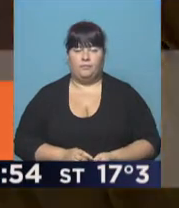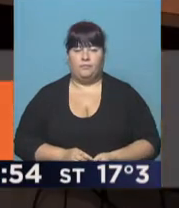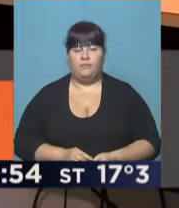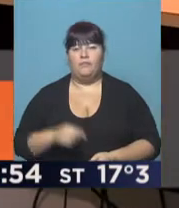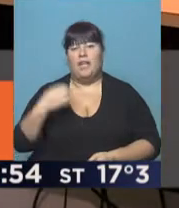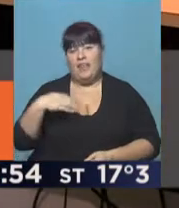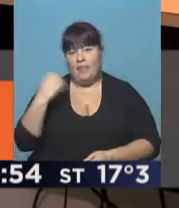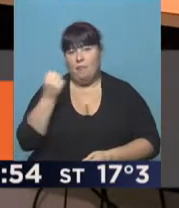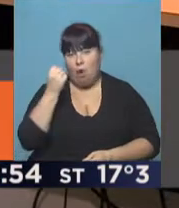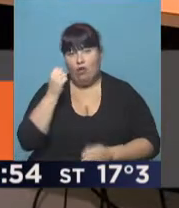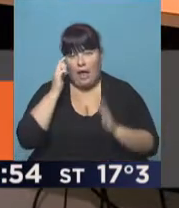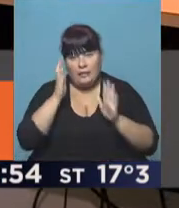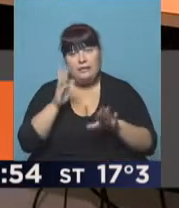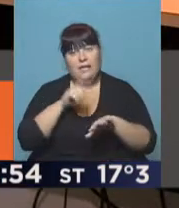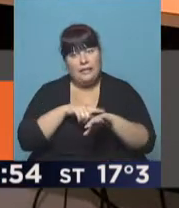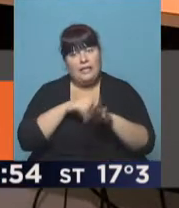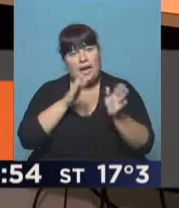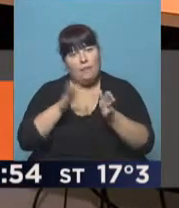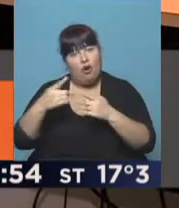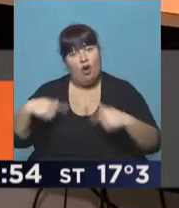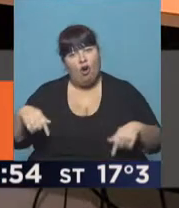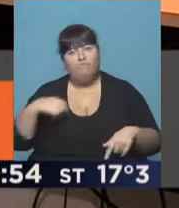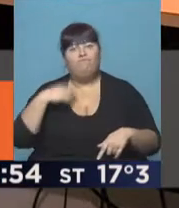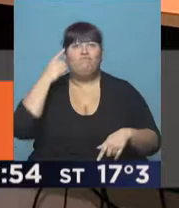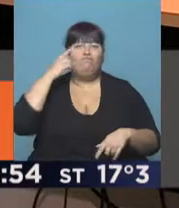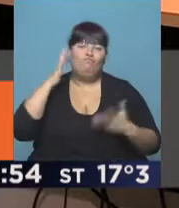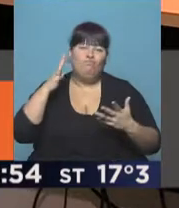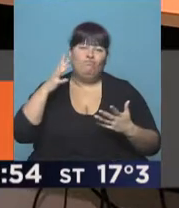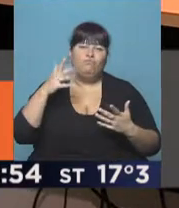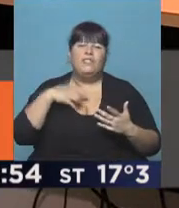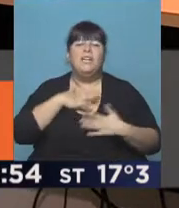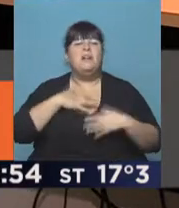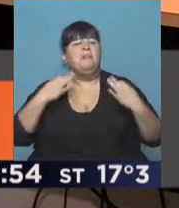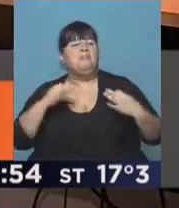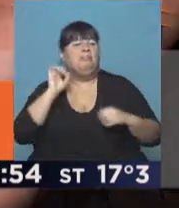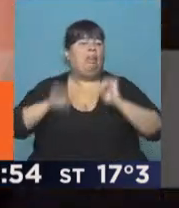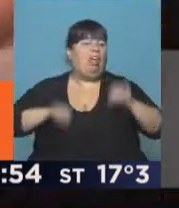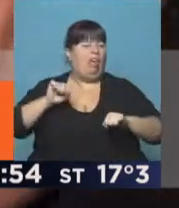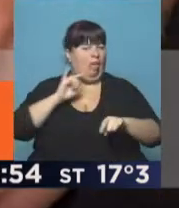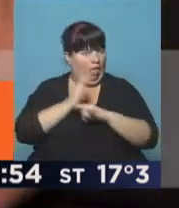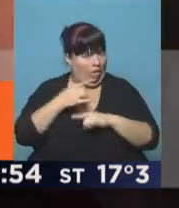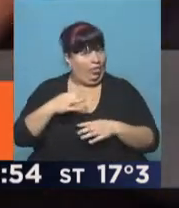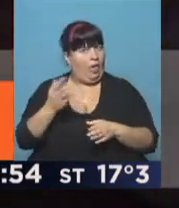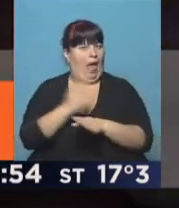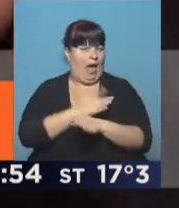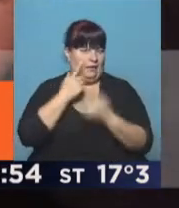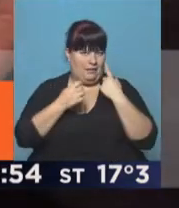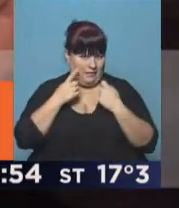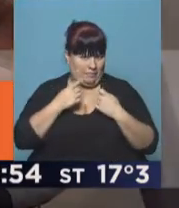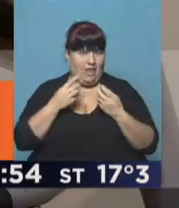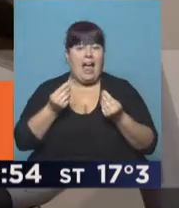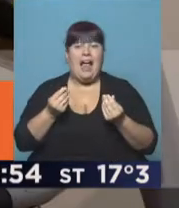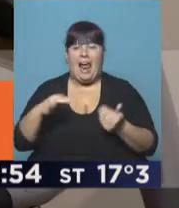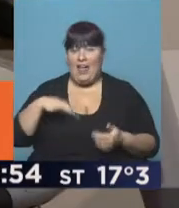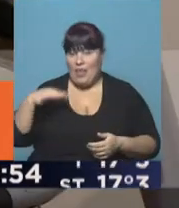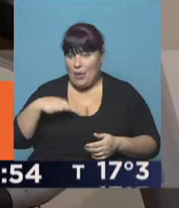Tenés que valorar y darle tiempo a muchas cosas que quizás uno, cuando se siente bien, no le da el tiempo necesario, ¿no? La calidad de